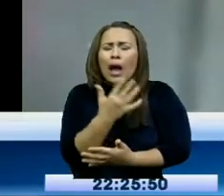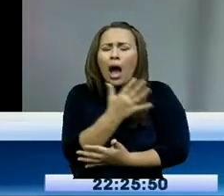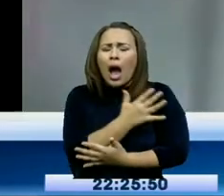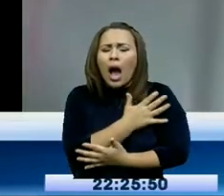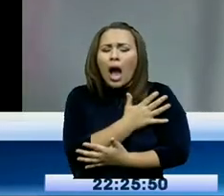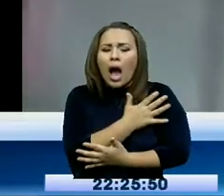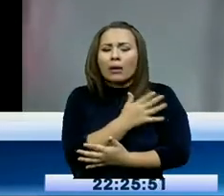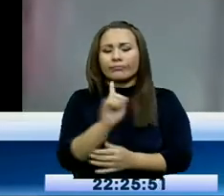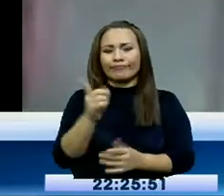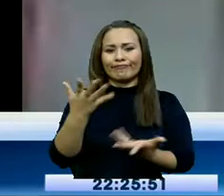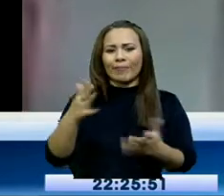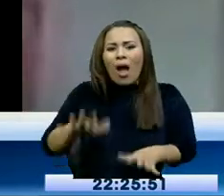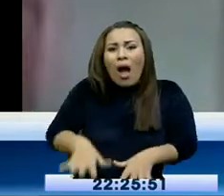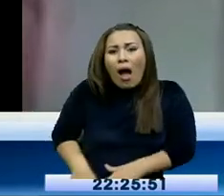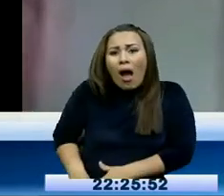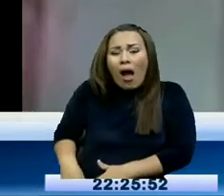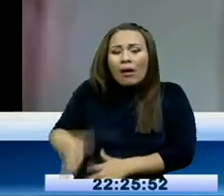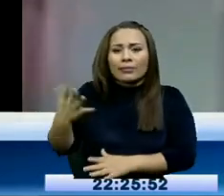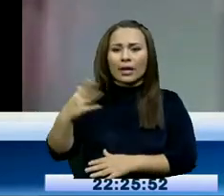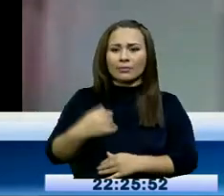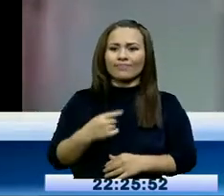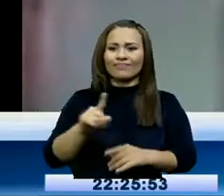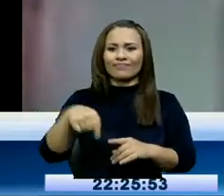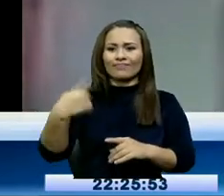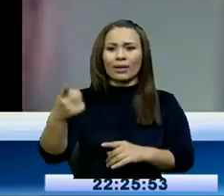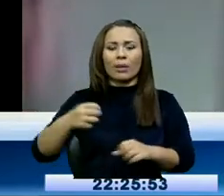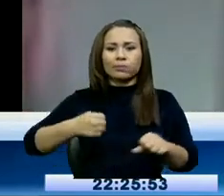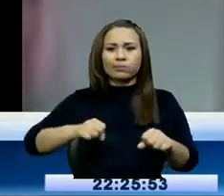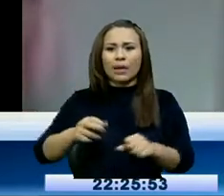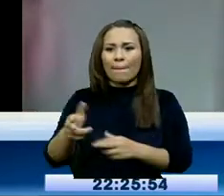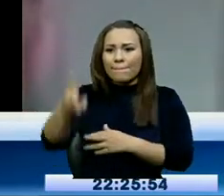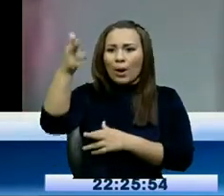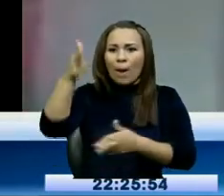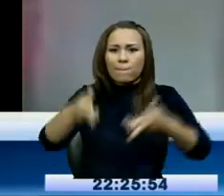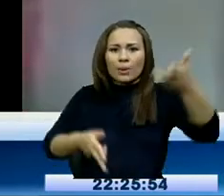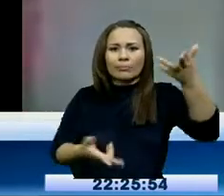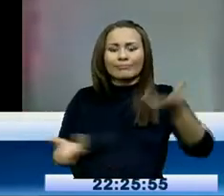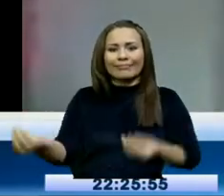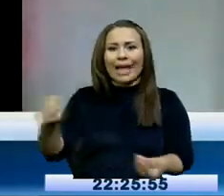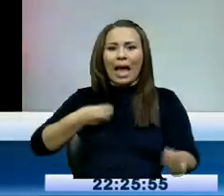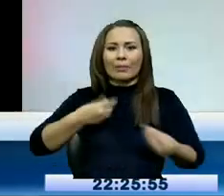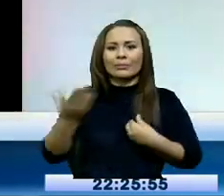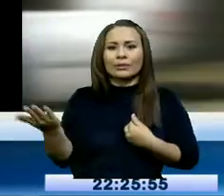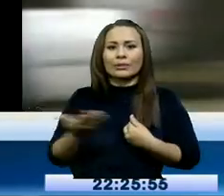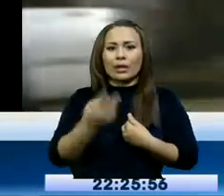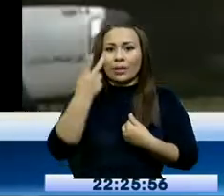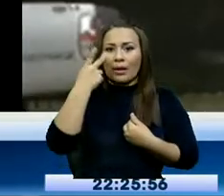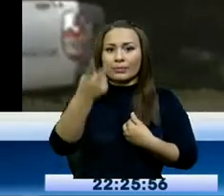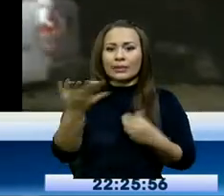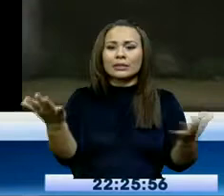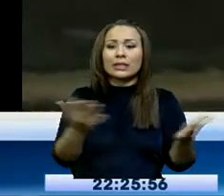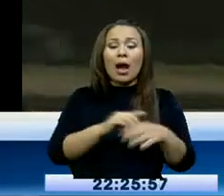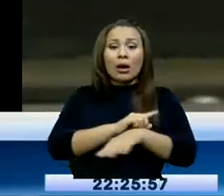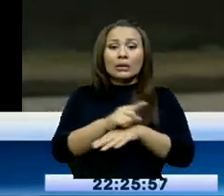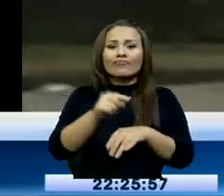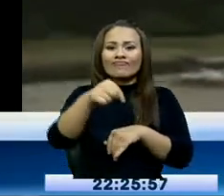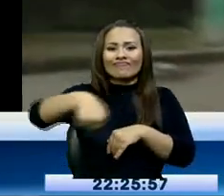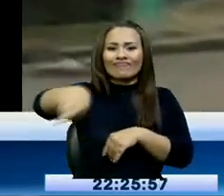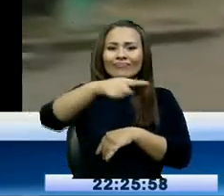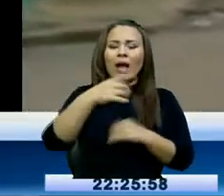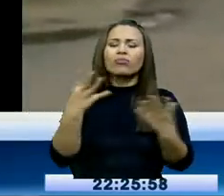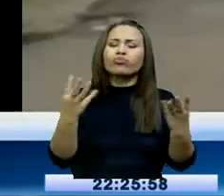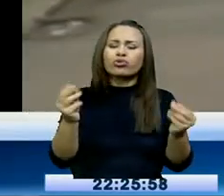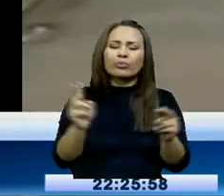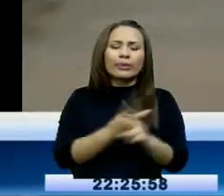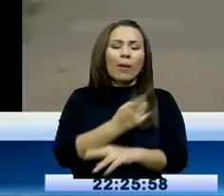al aire. ¿Le lograron robar algo? Nada, absolutamente nada. Según los moradores, en el sector se han registrado varios robos. Personas